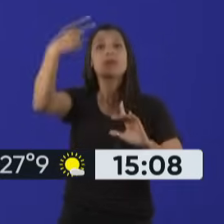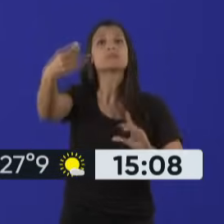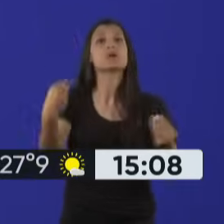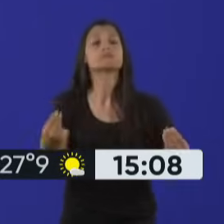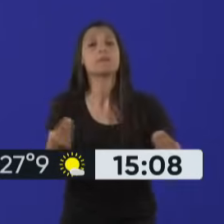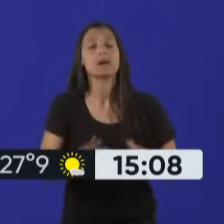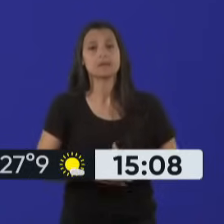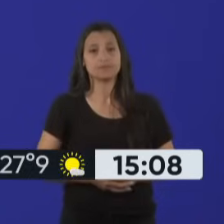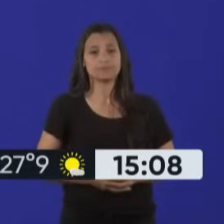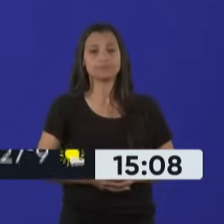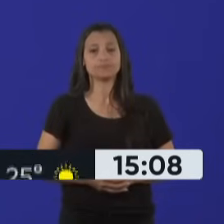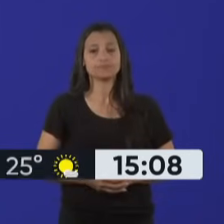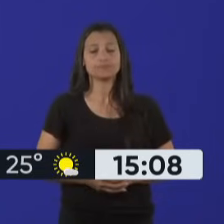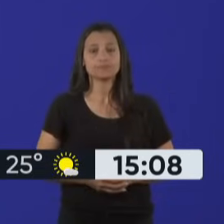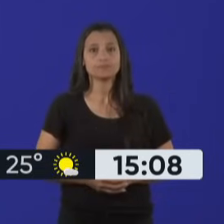que